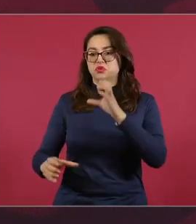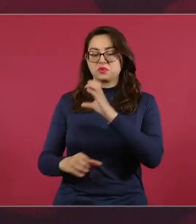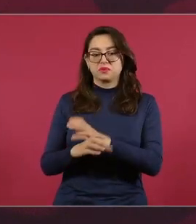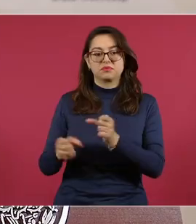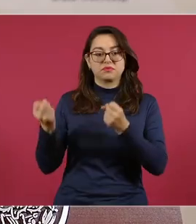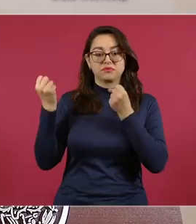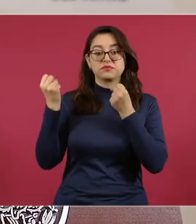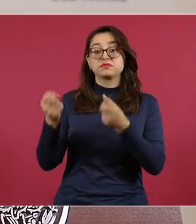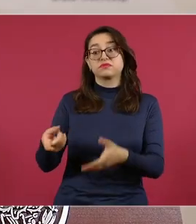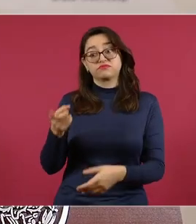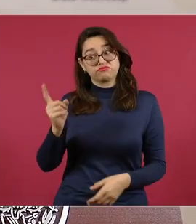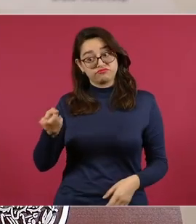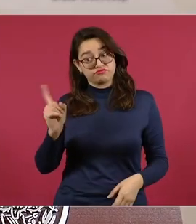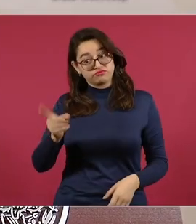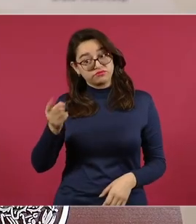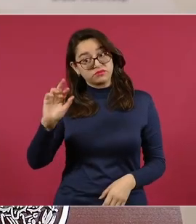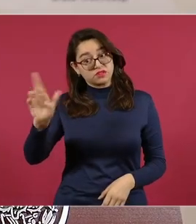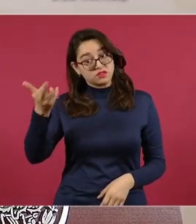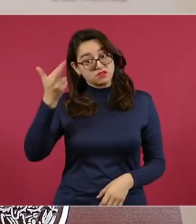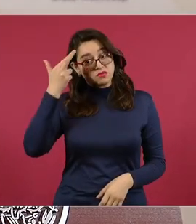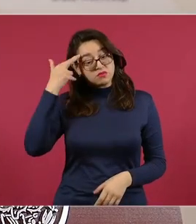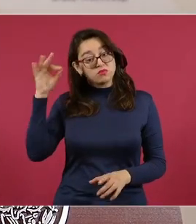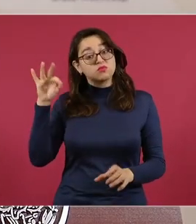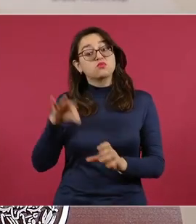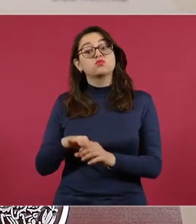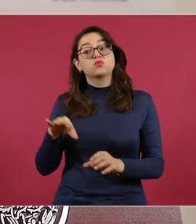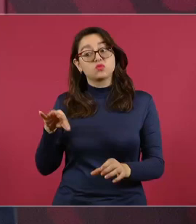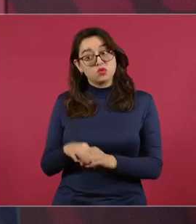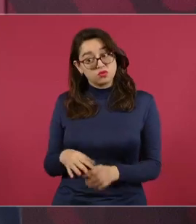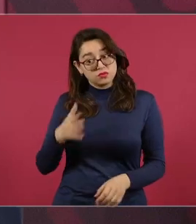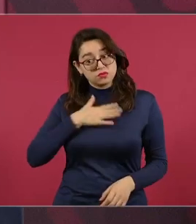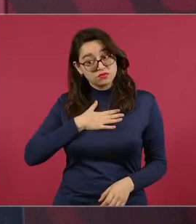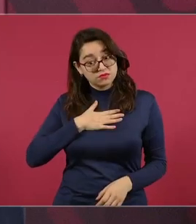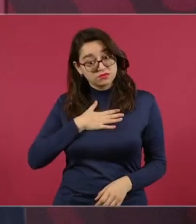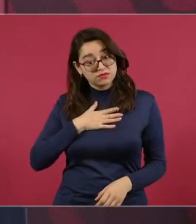¿En qué quedamos? ¿Cómo nos arreglamos?